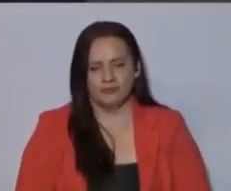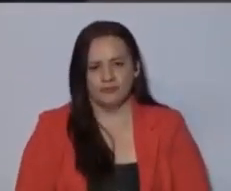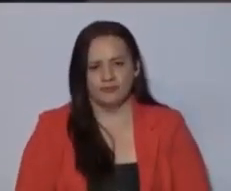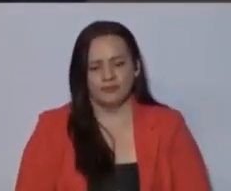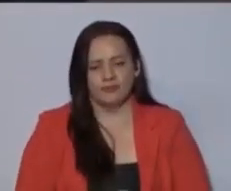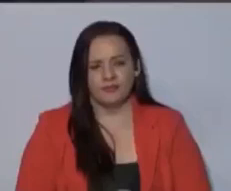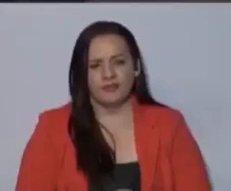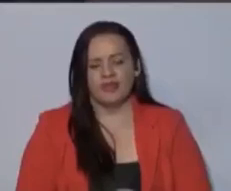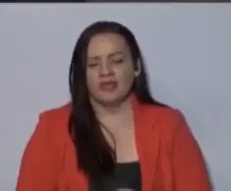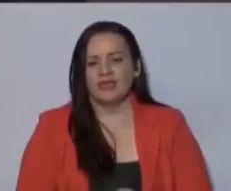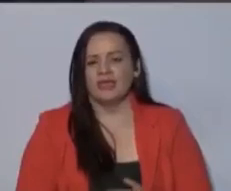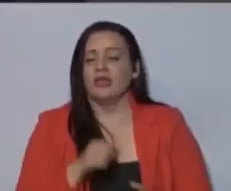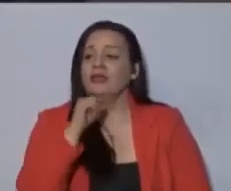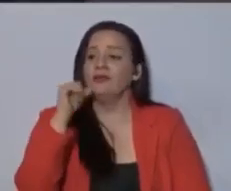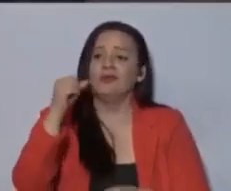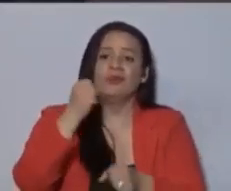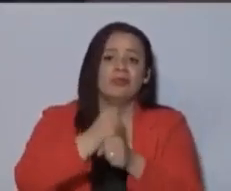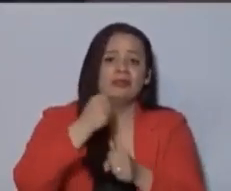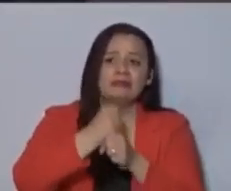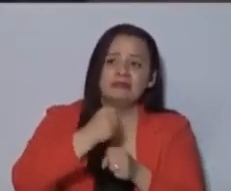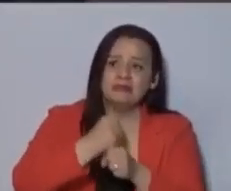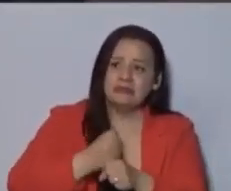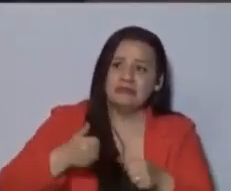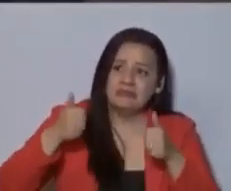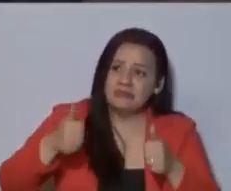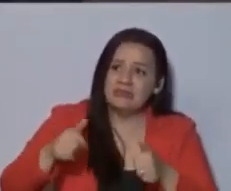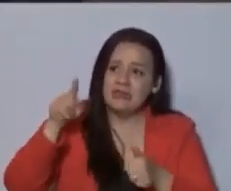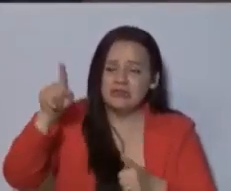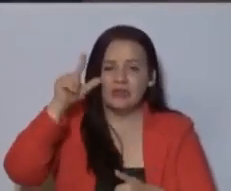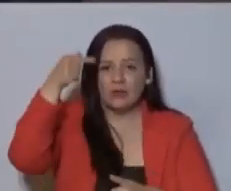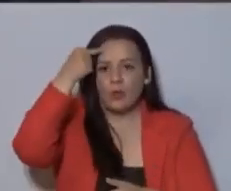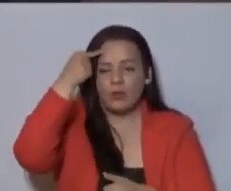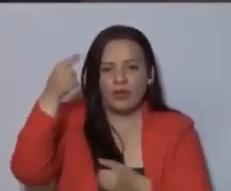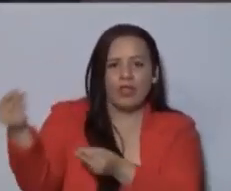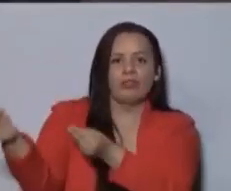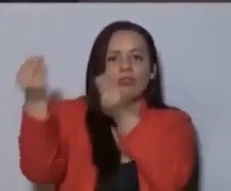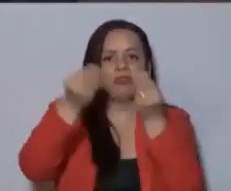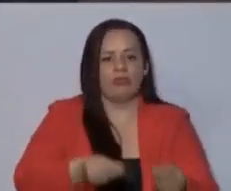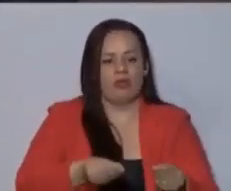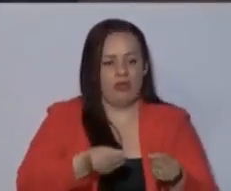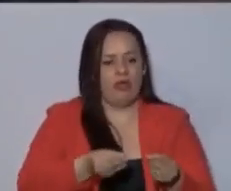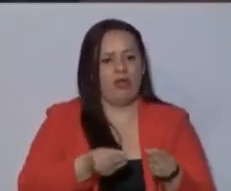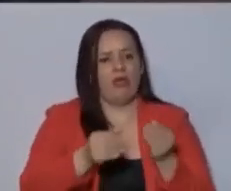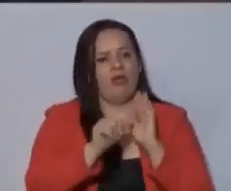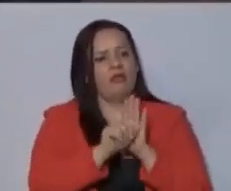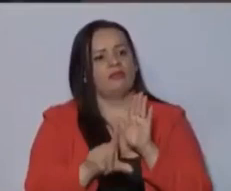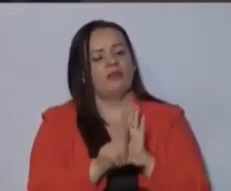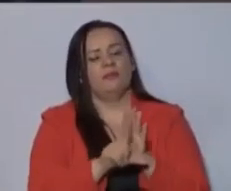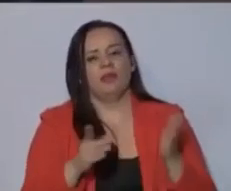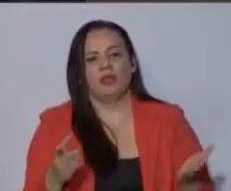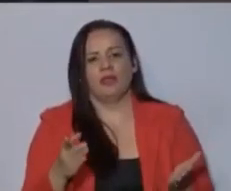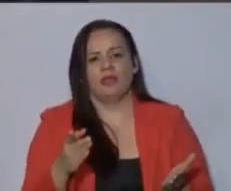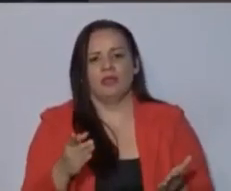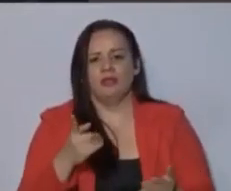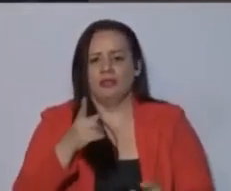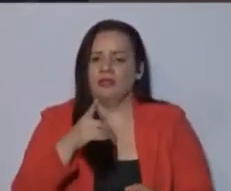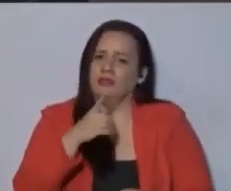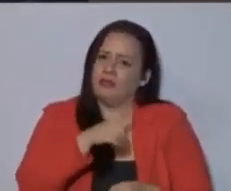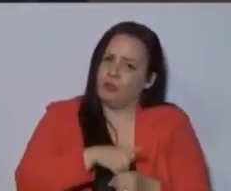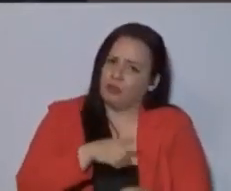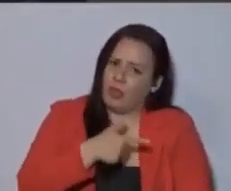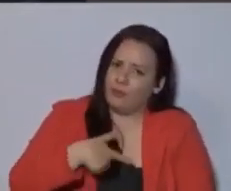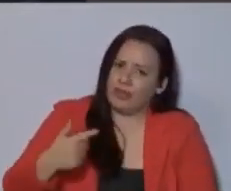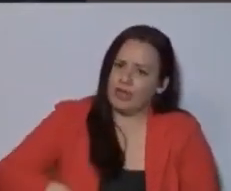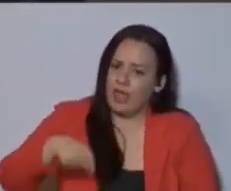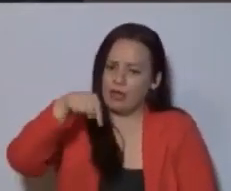que la inoperancia del Poder Ejecutivo nos la trasladan a nosotros, diputado presidente. Aquí votamos en